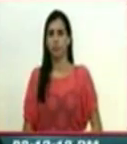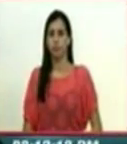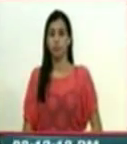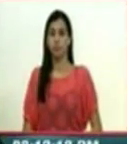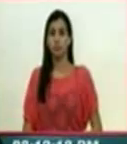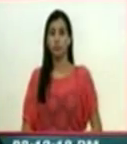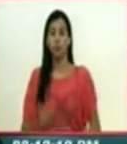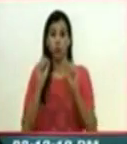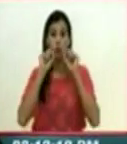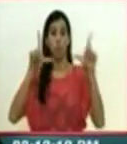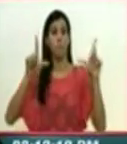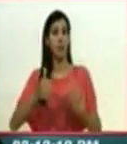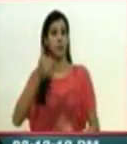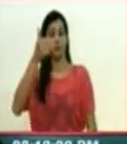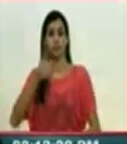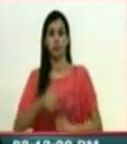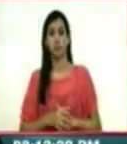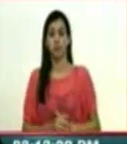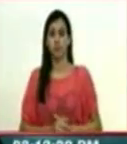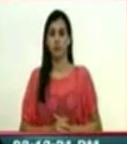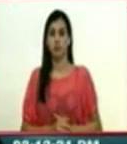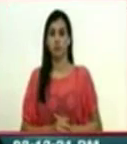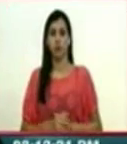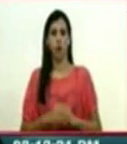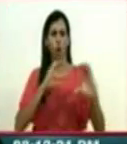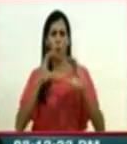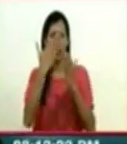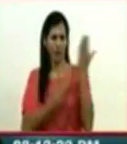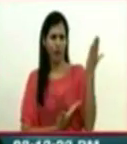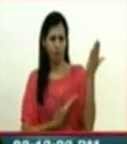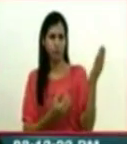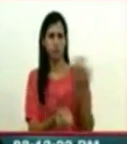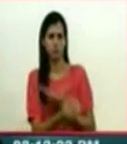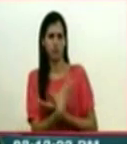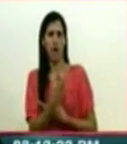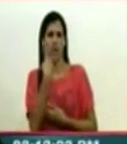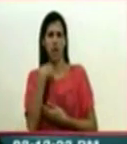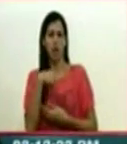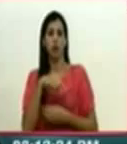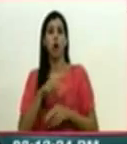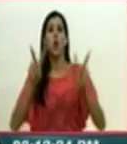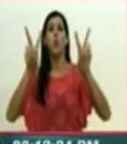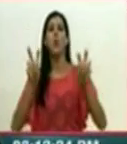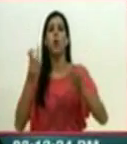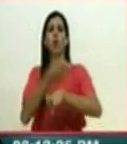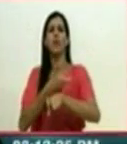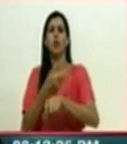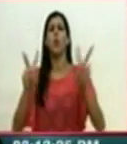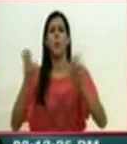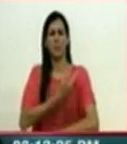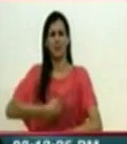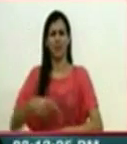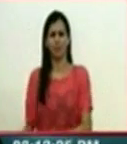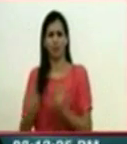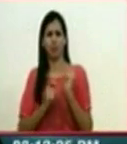Mayor sorprendido del comunicado de ayer del nuevo gobierno, del recién